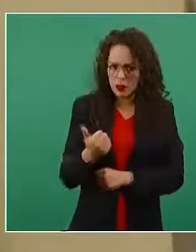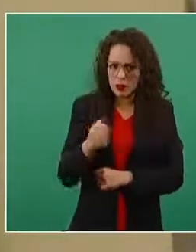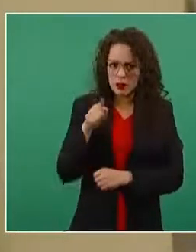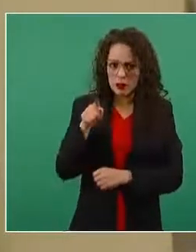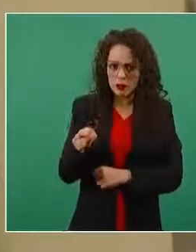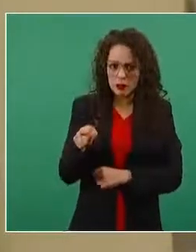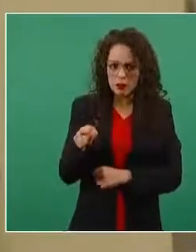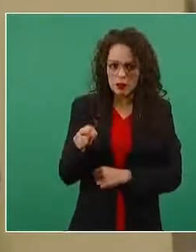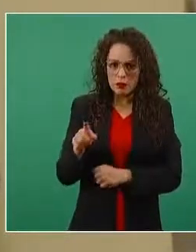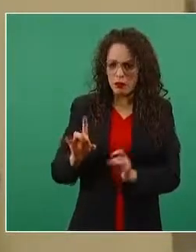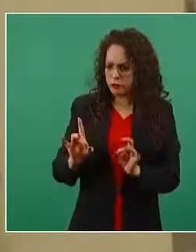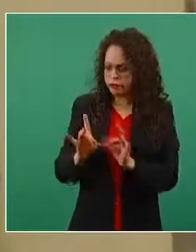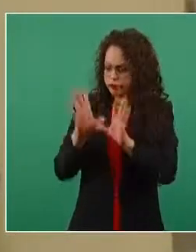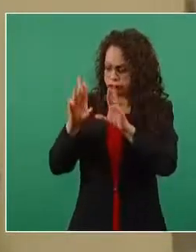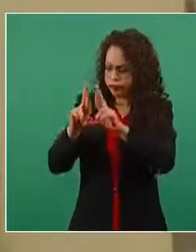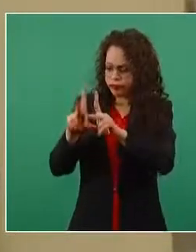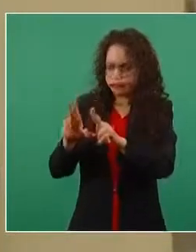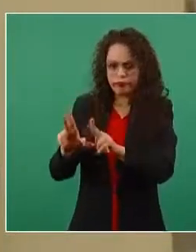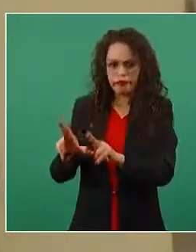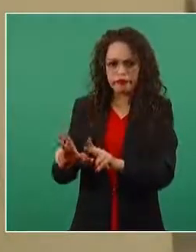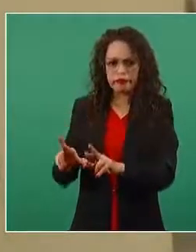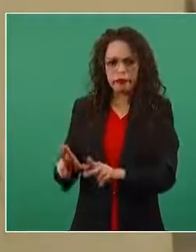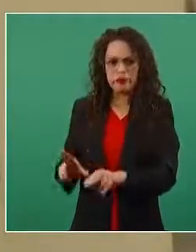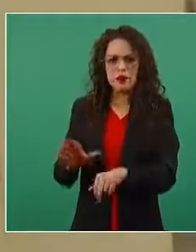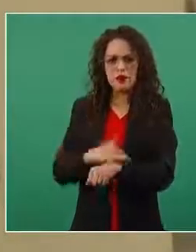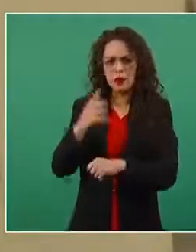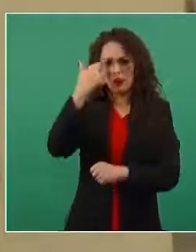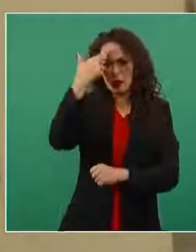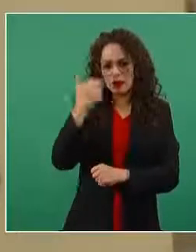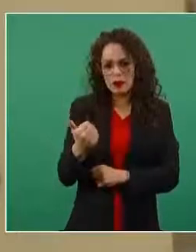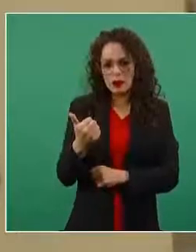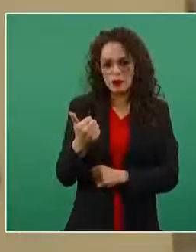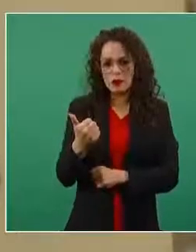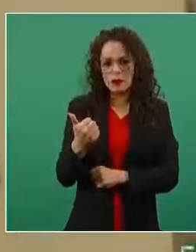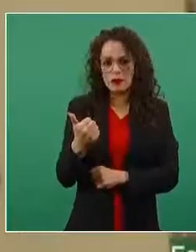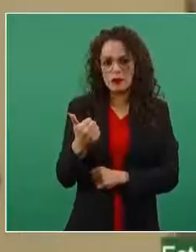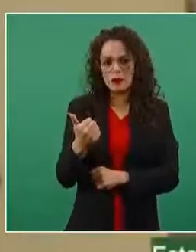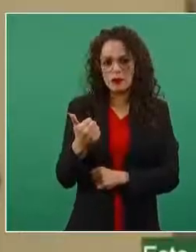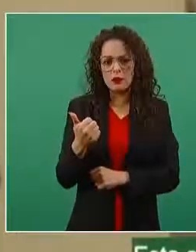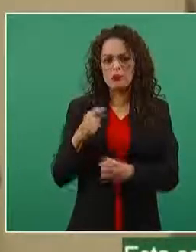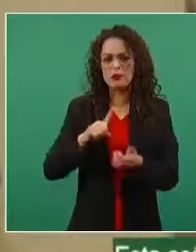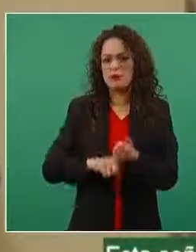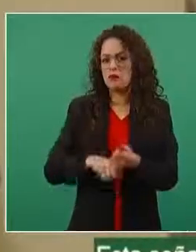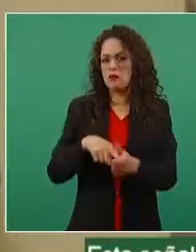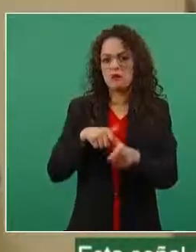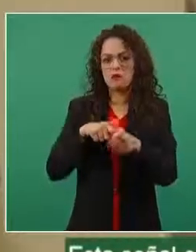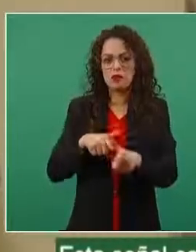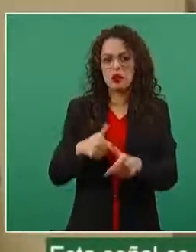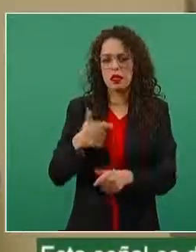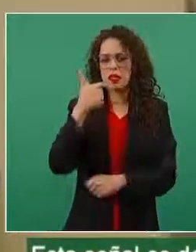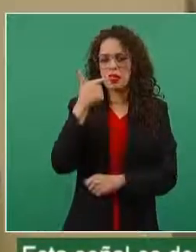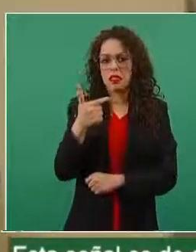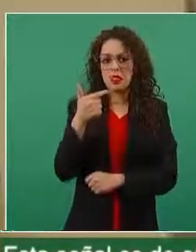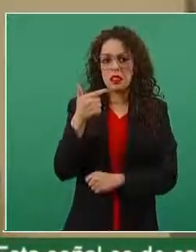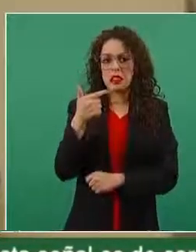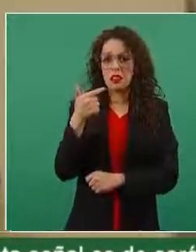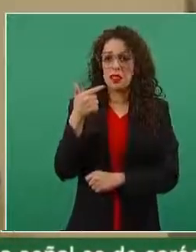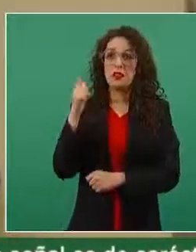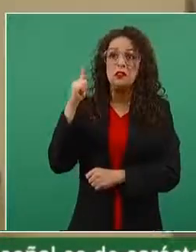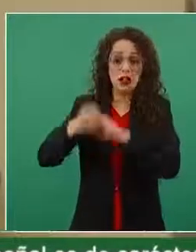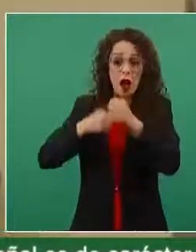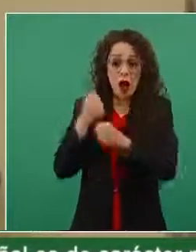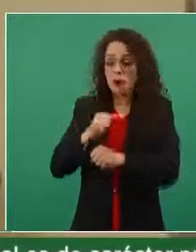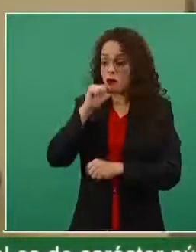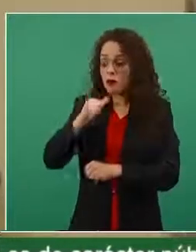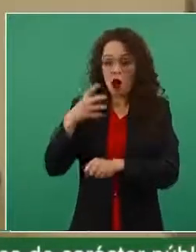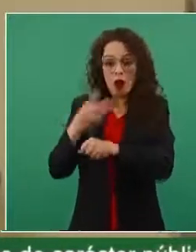colapsó, tiene fracturas y afectaciones a causa del nulo mantenimiento durante casi 7 décadas. Antes de la sequía